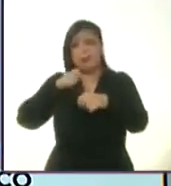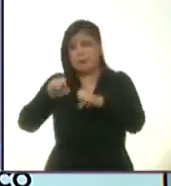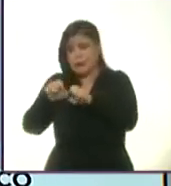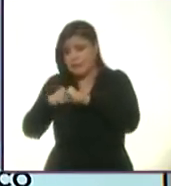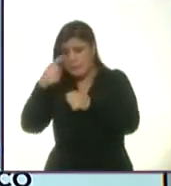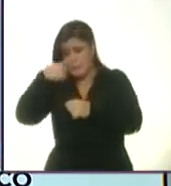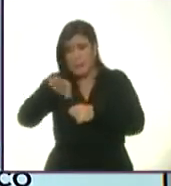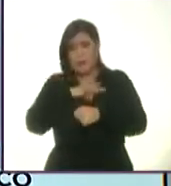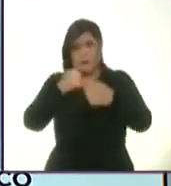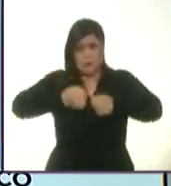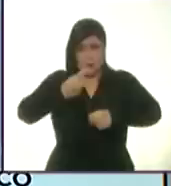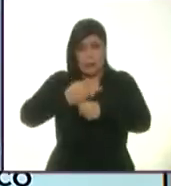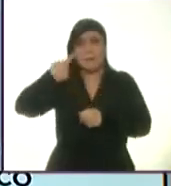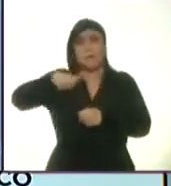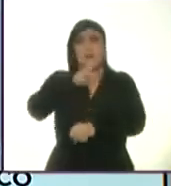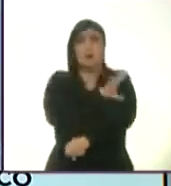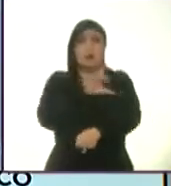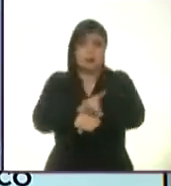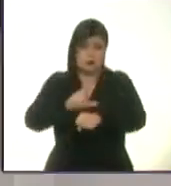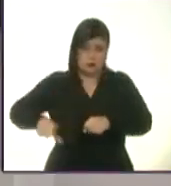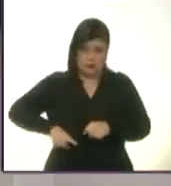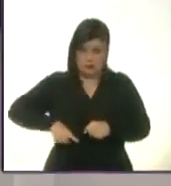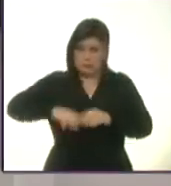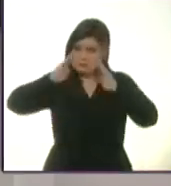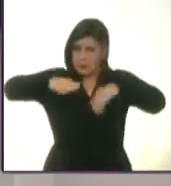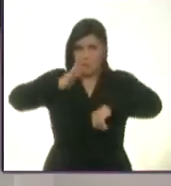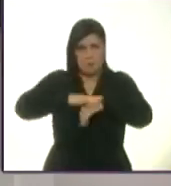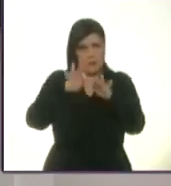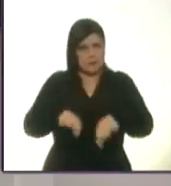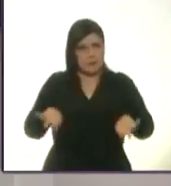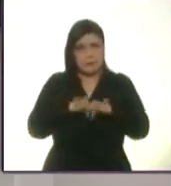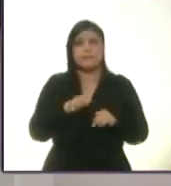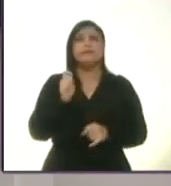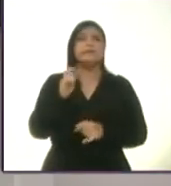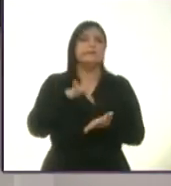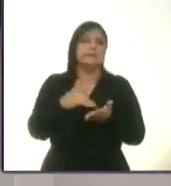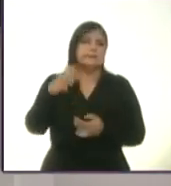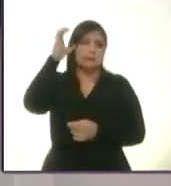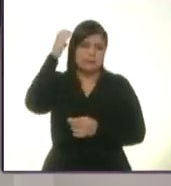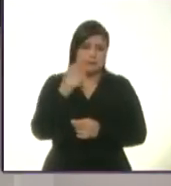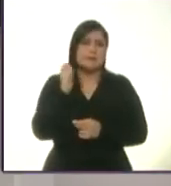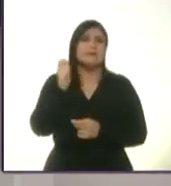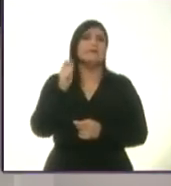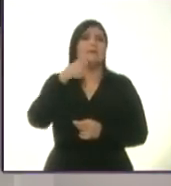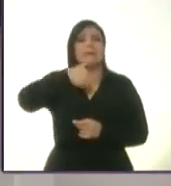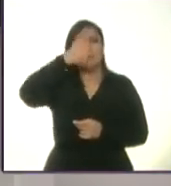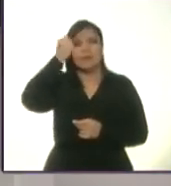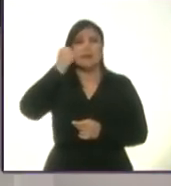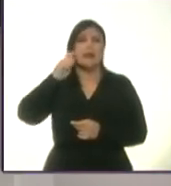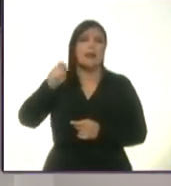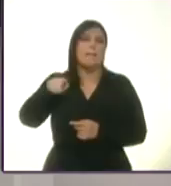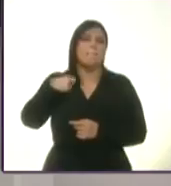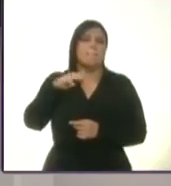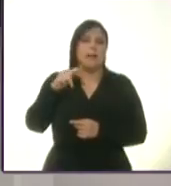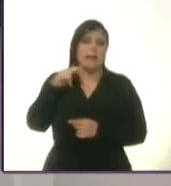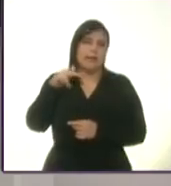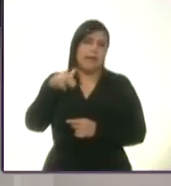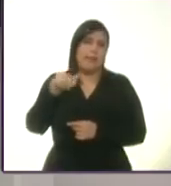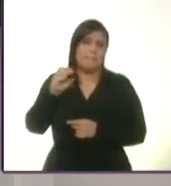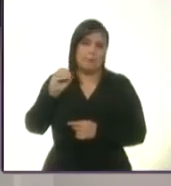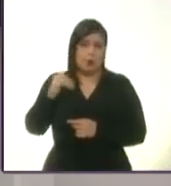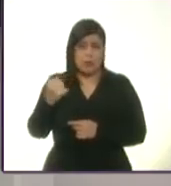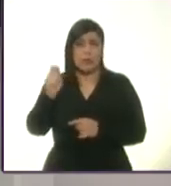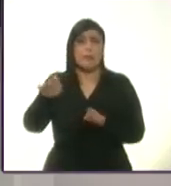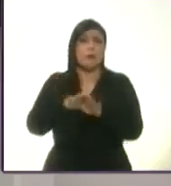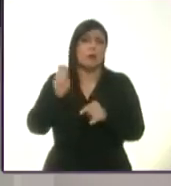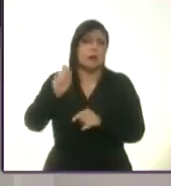gobierno honesto las santísimas gracias candidata claudia sheinbaum candidata mariana voy del partido verde ecologista de